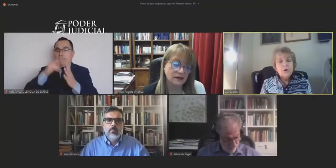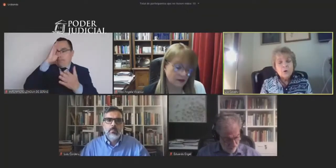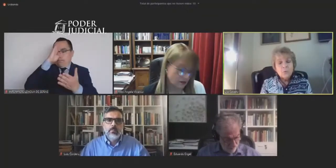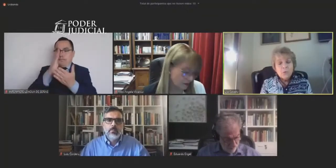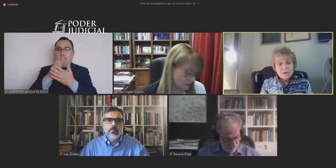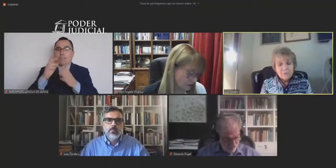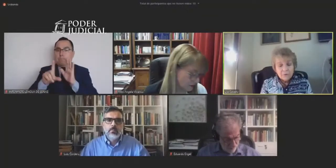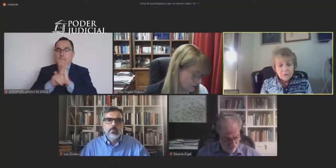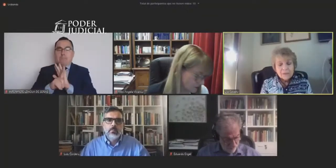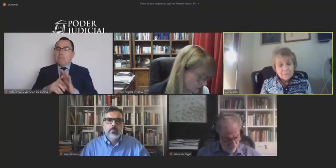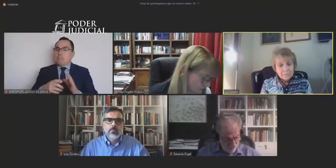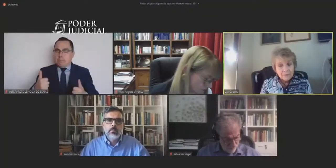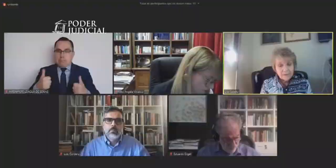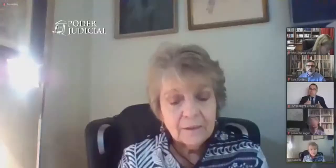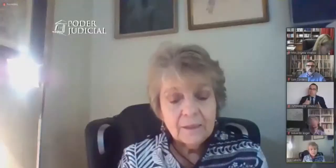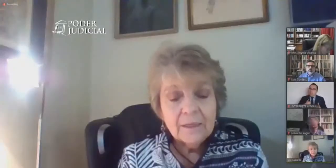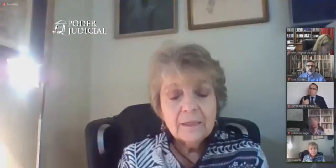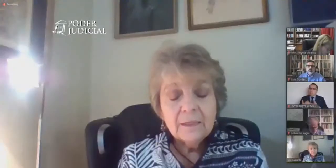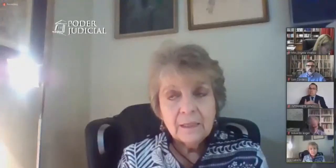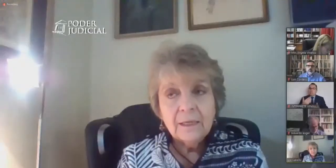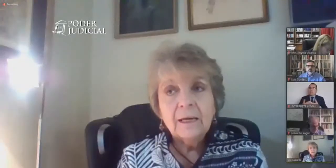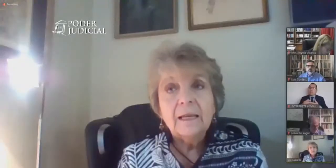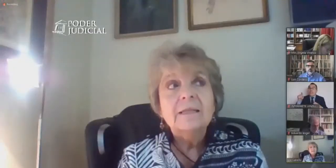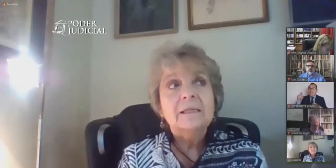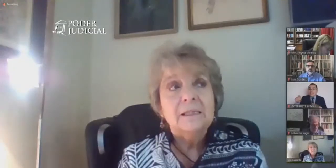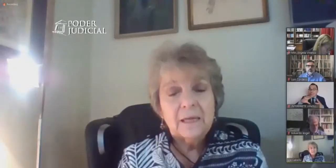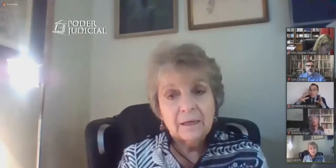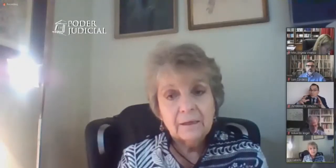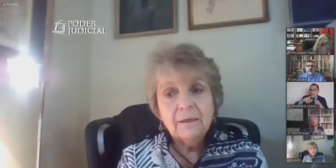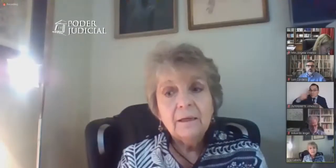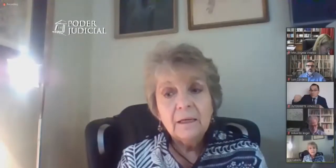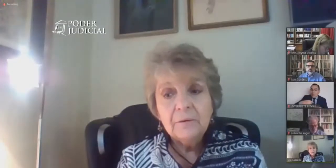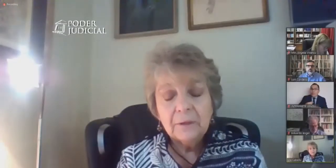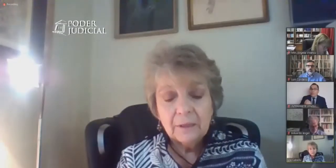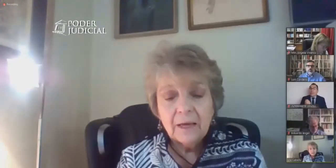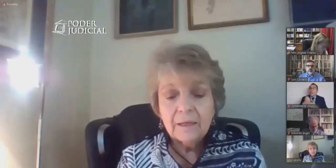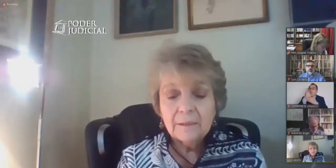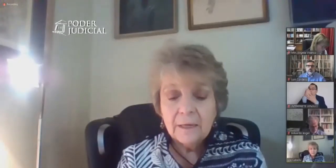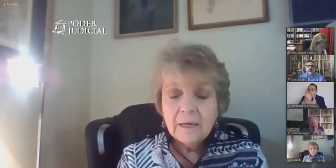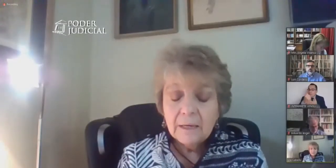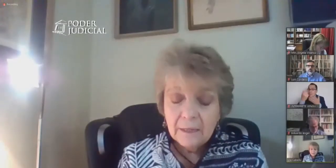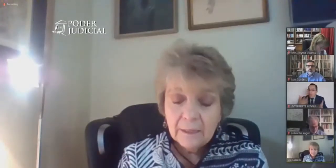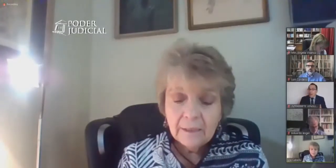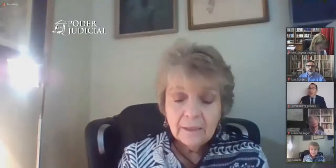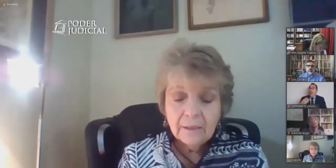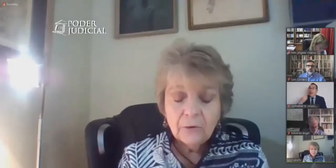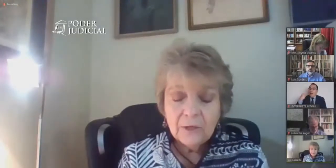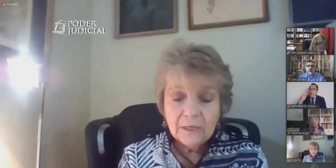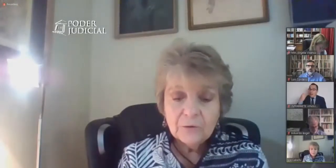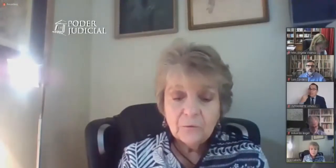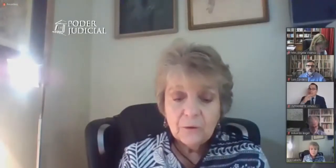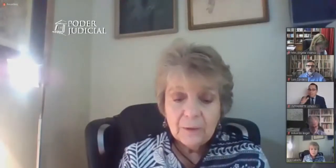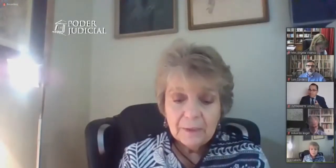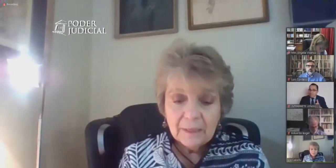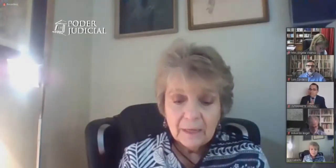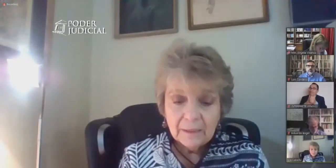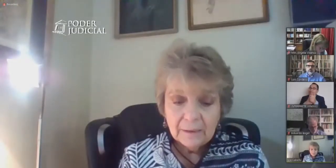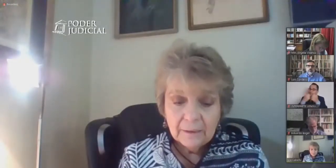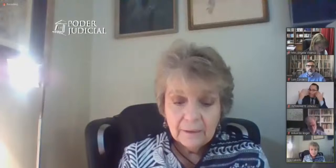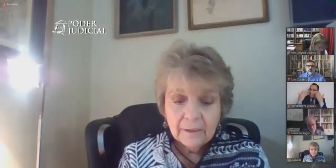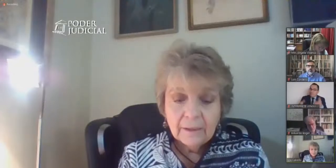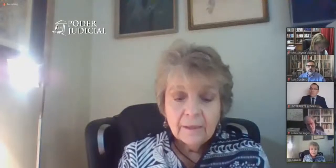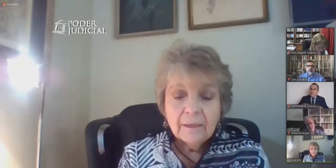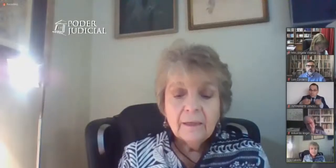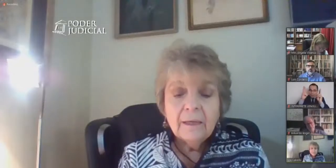resolución, como una forma también de garantizar las libertades y los derechos